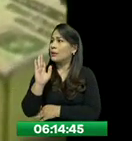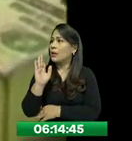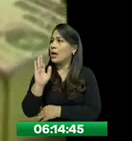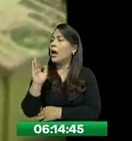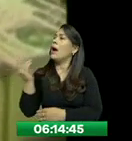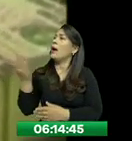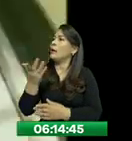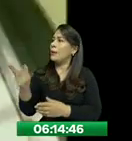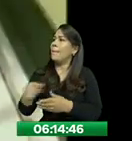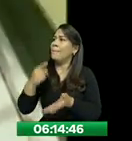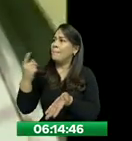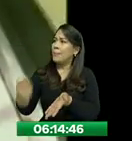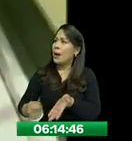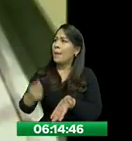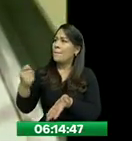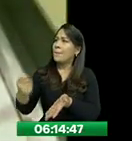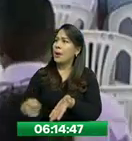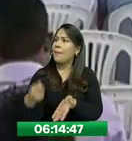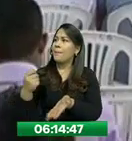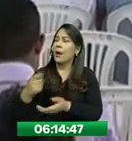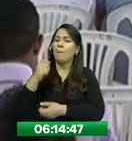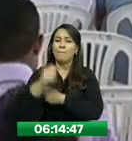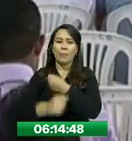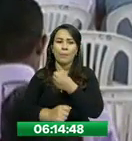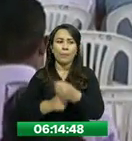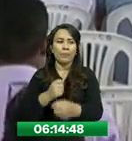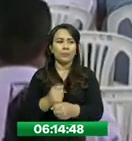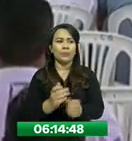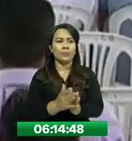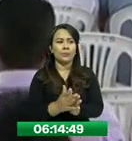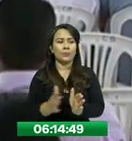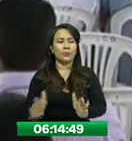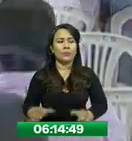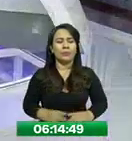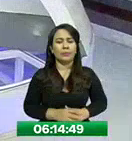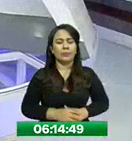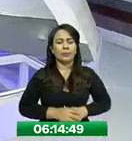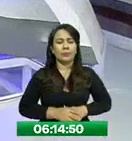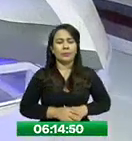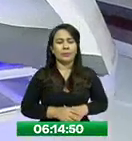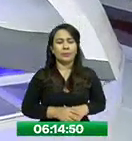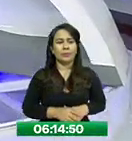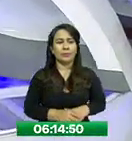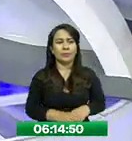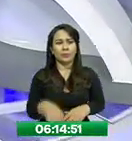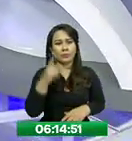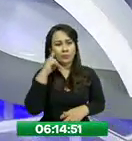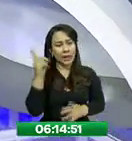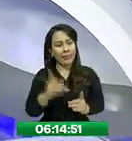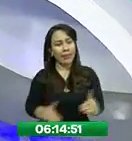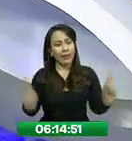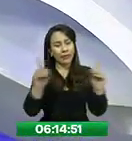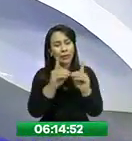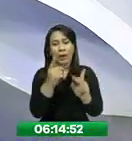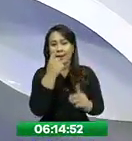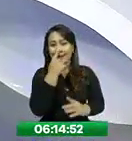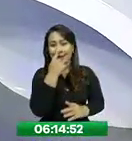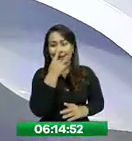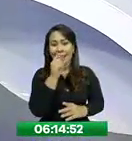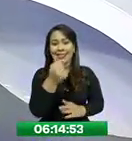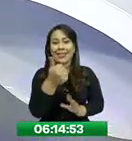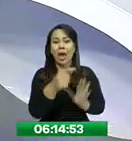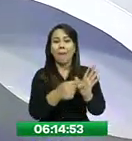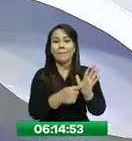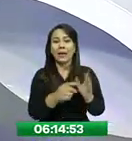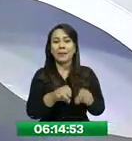por los próximos años. Informó Jorge Escobar. Mira qué datos tan interesantes. 10.000